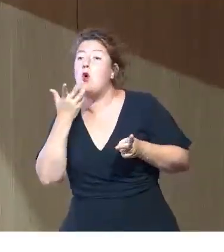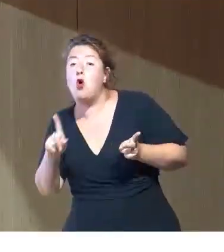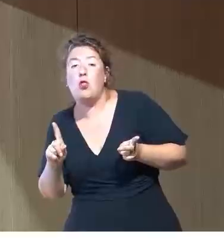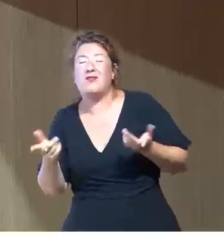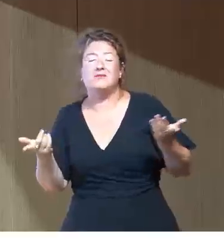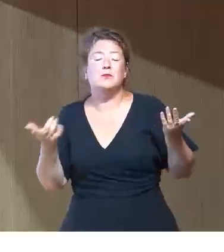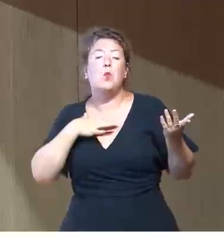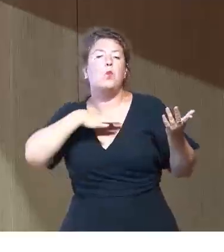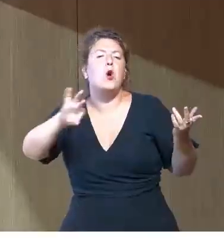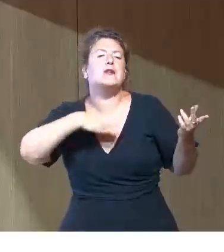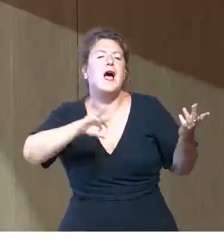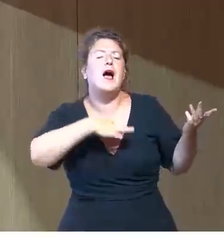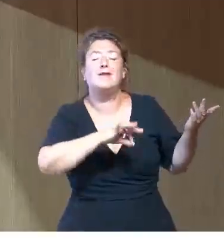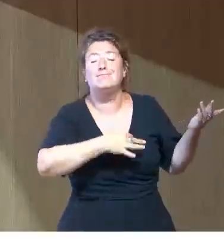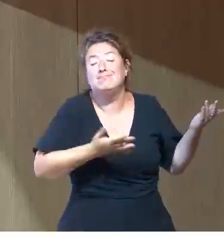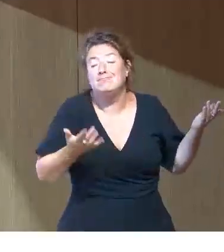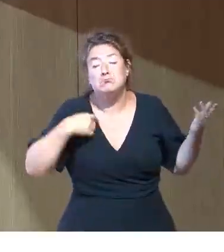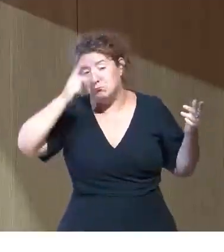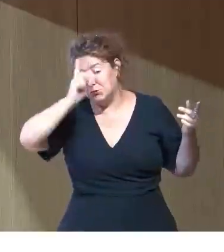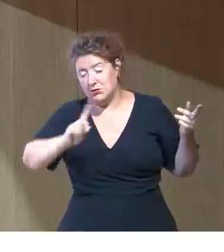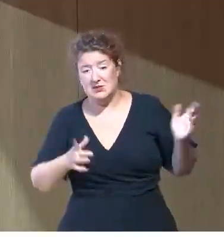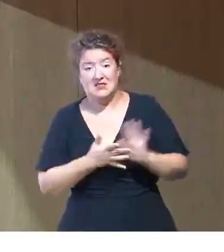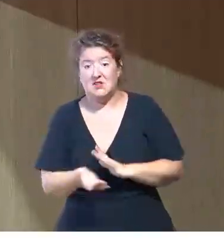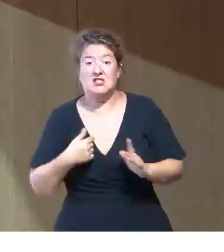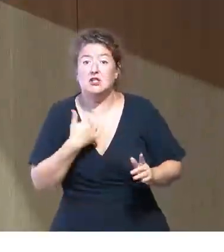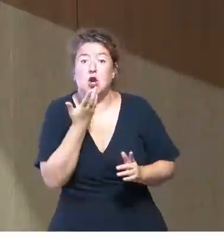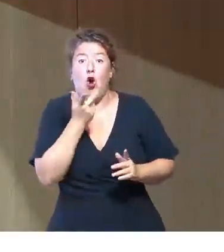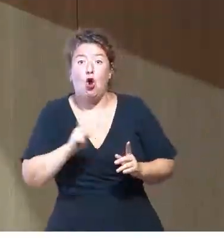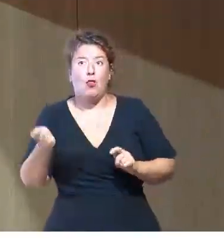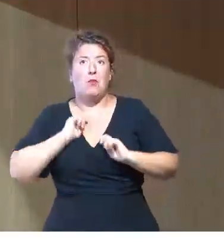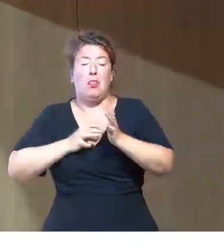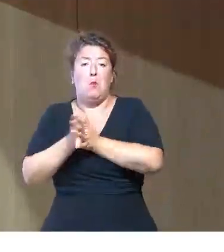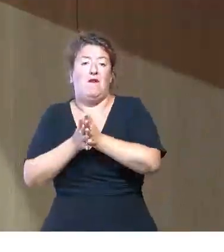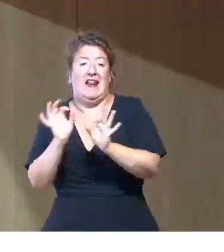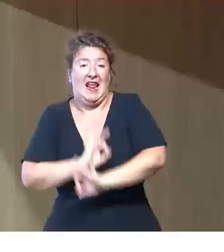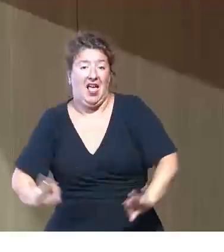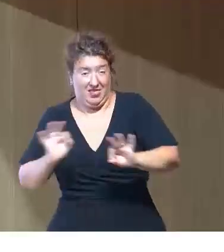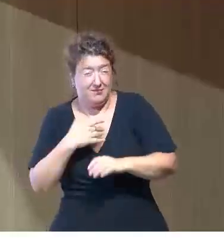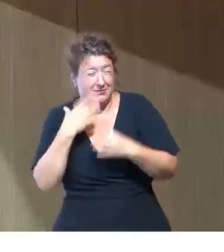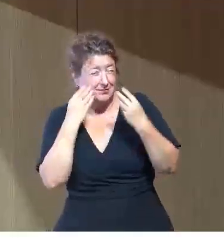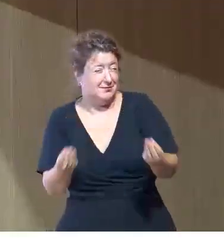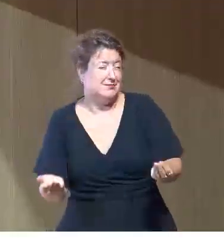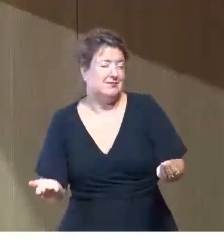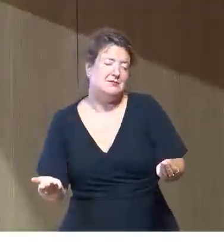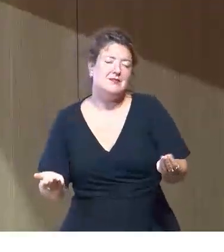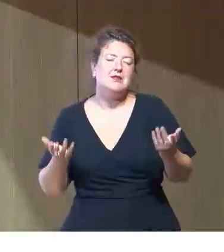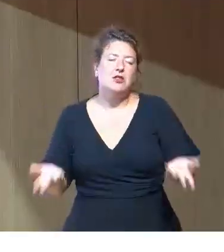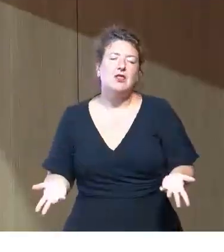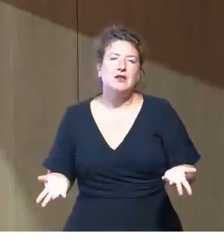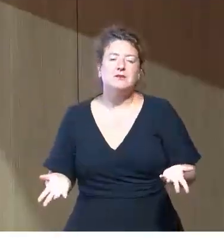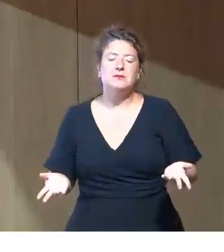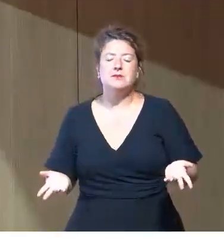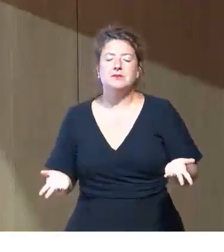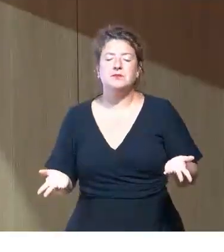posibilidades que puede tener decir nada que nada que yo desconozca puede moverme eso de partida por lo tanto yo creo que